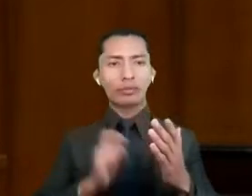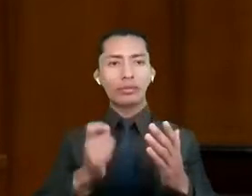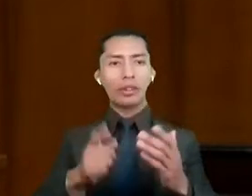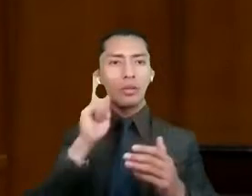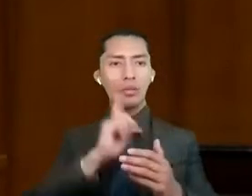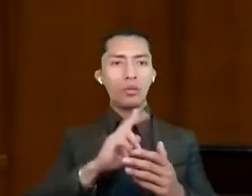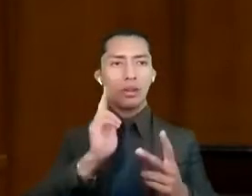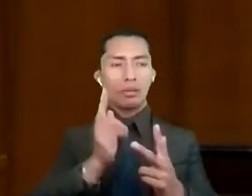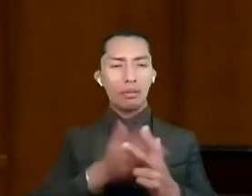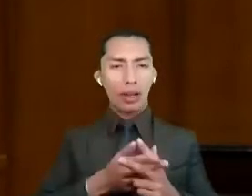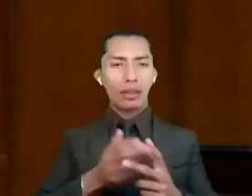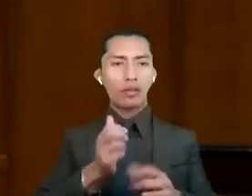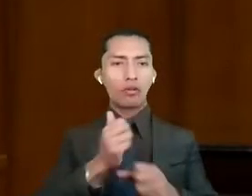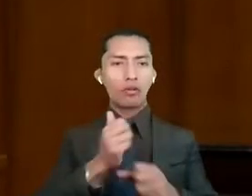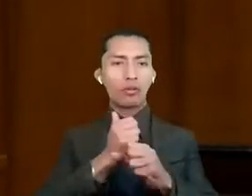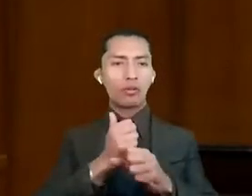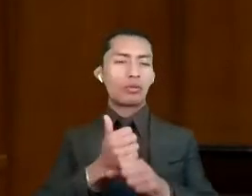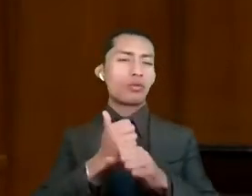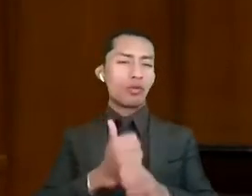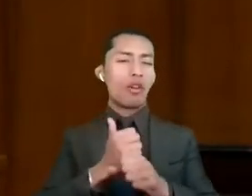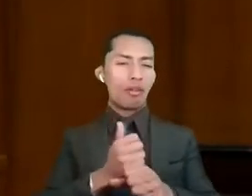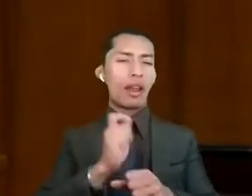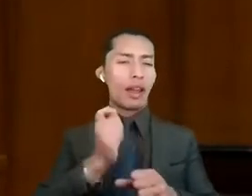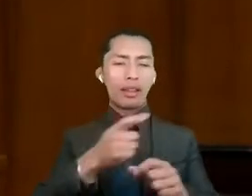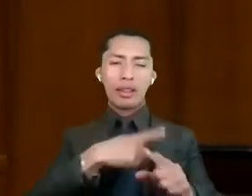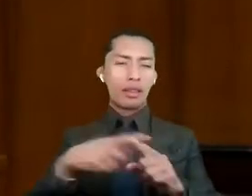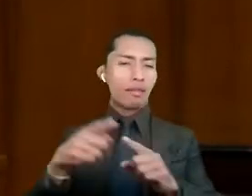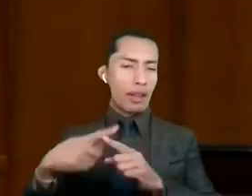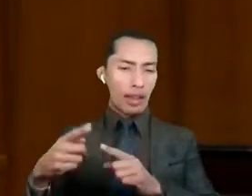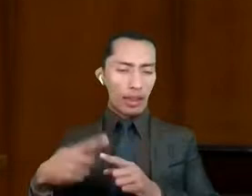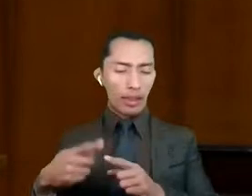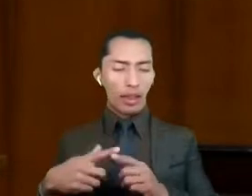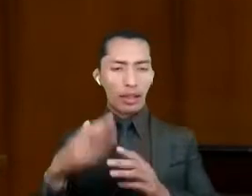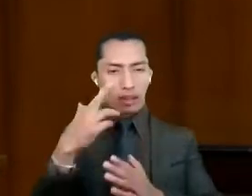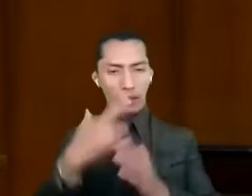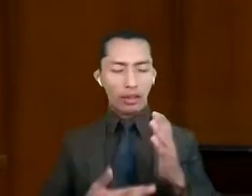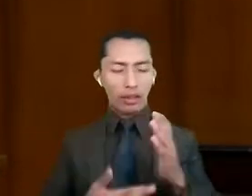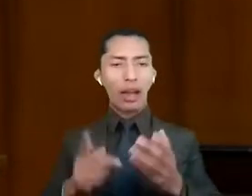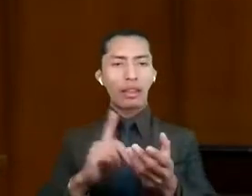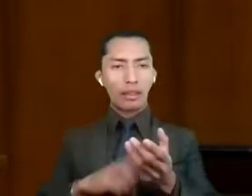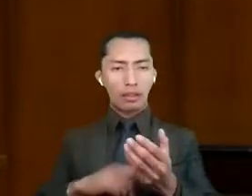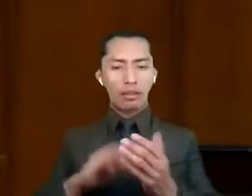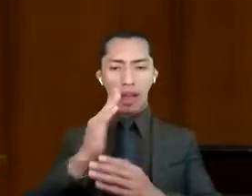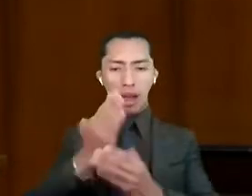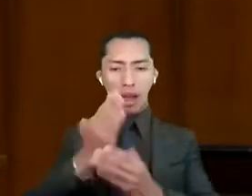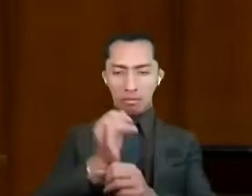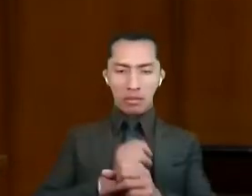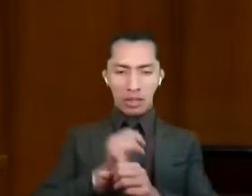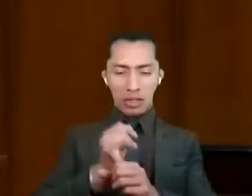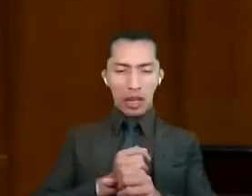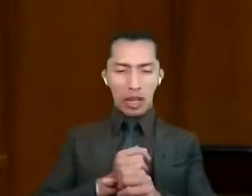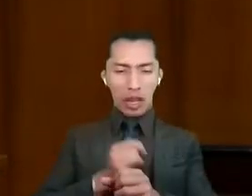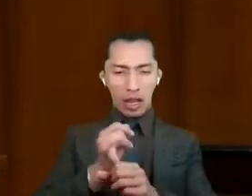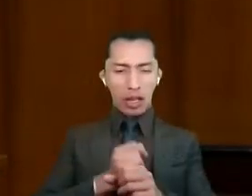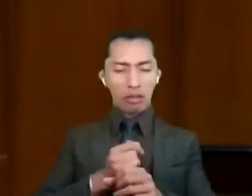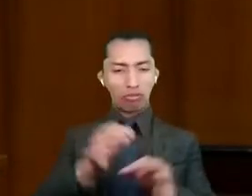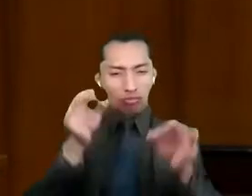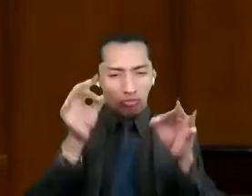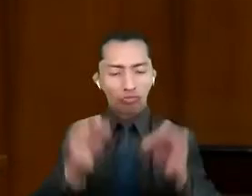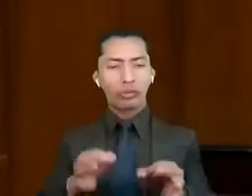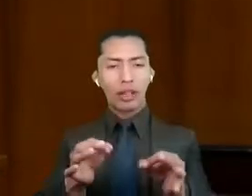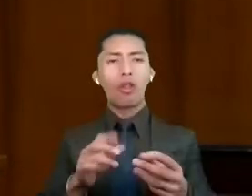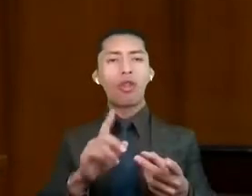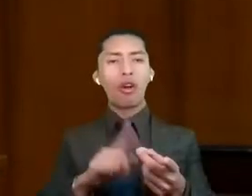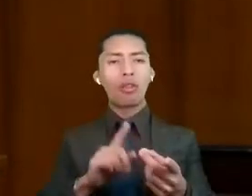y víctimas de otros delitos, con base en las carpetas de investigación iniciadas ante el